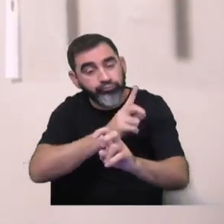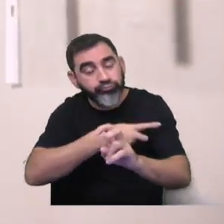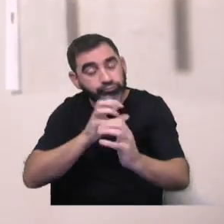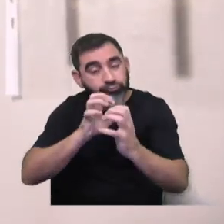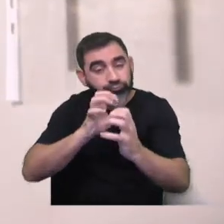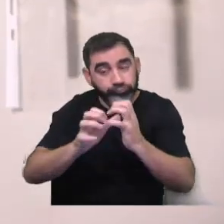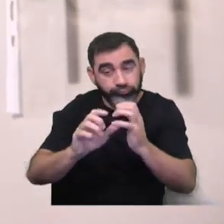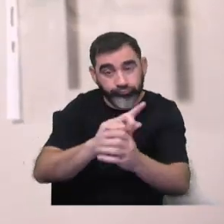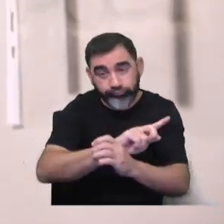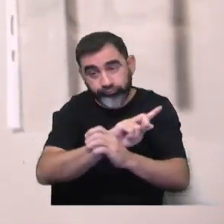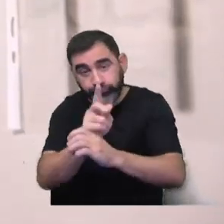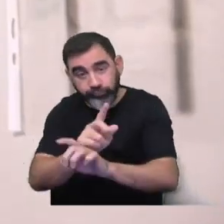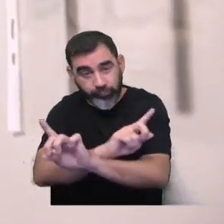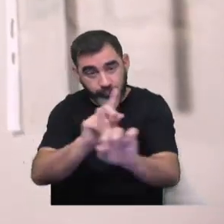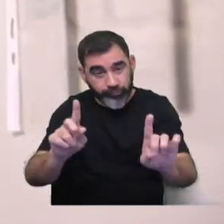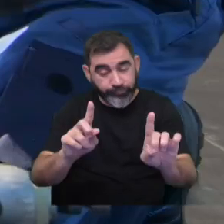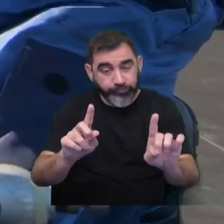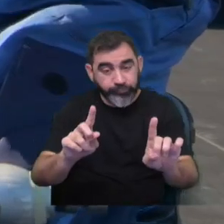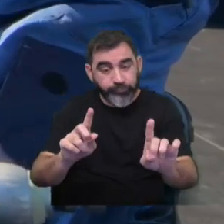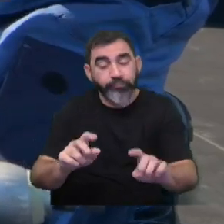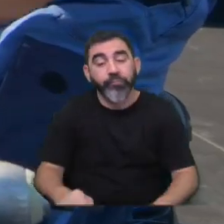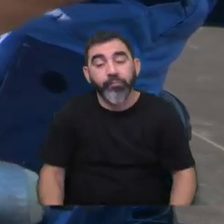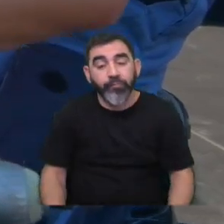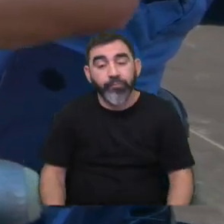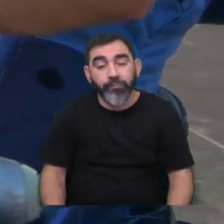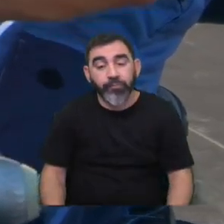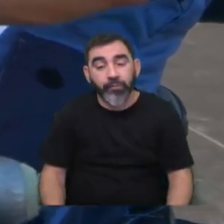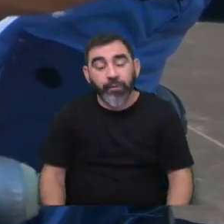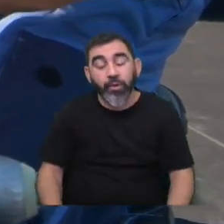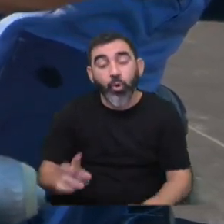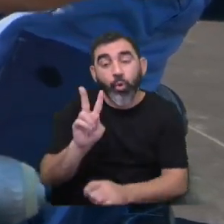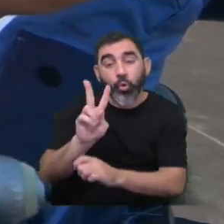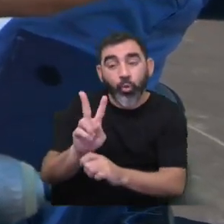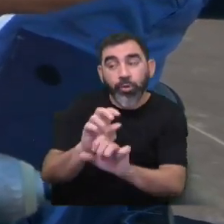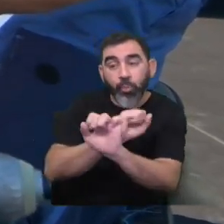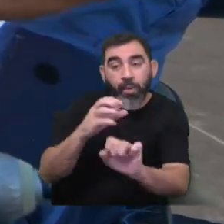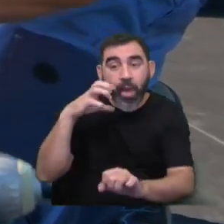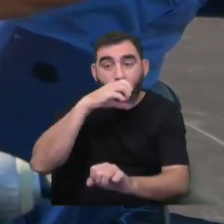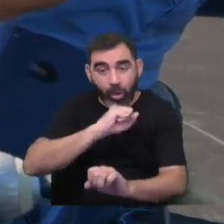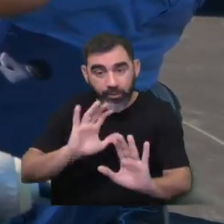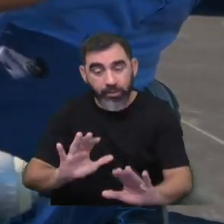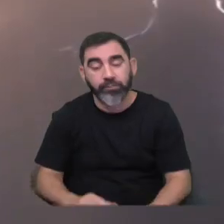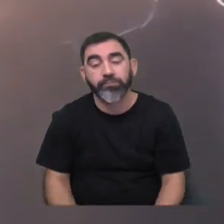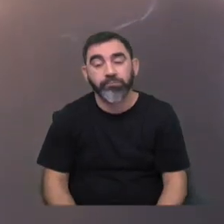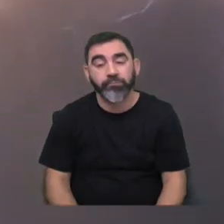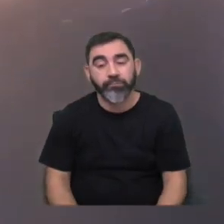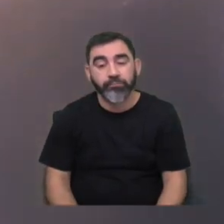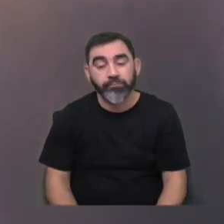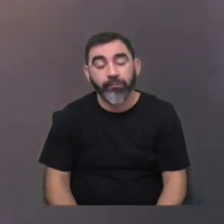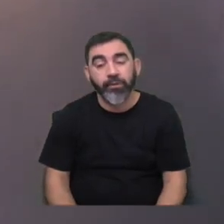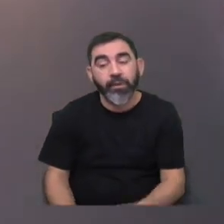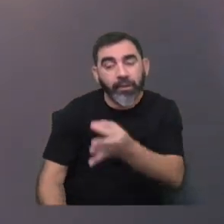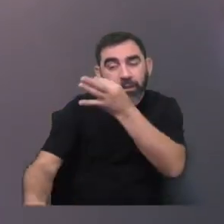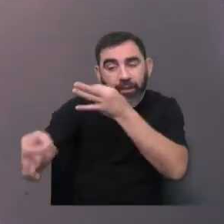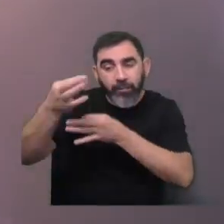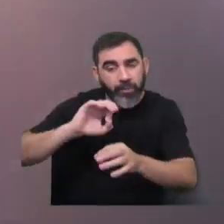esos conductores a niveles que los dispositivos puedan soportar. César Brioso nos explicó